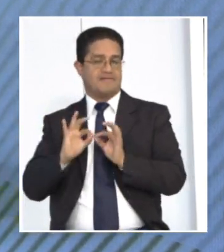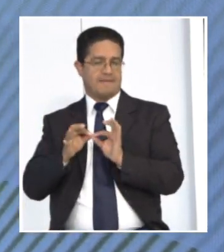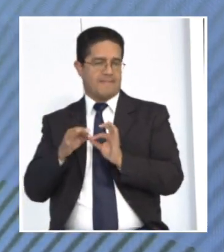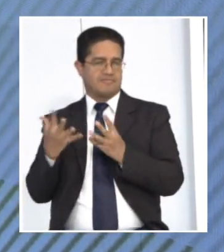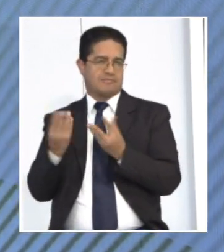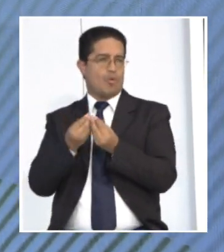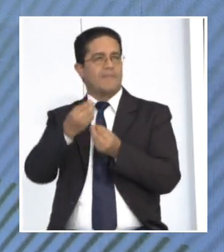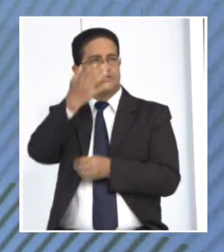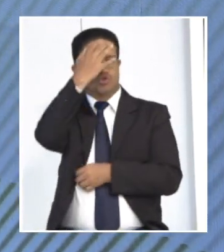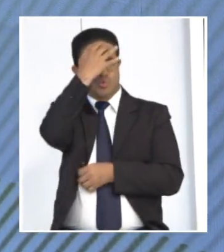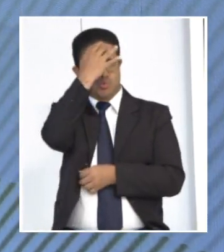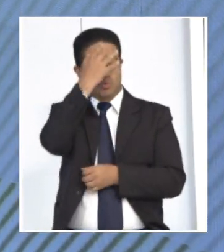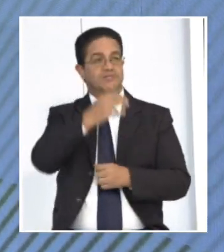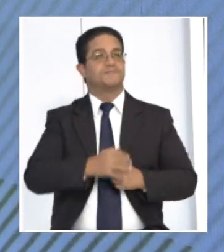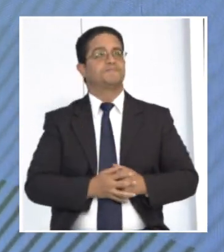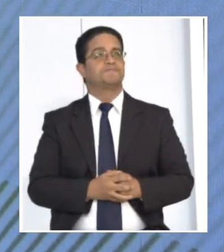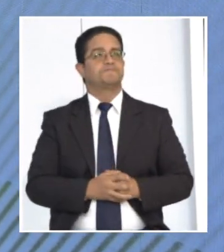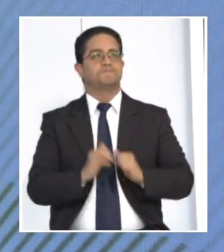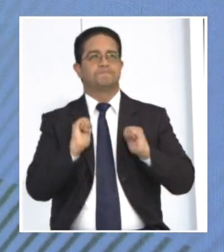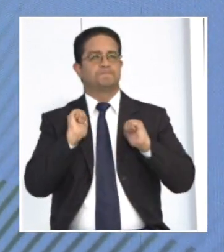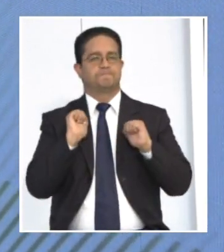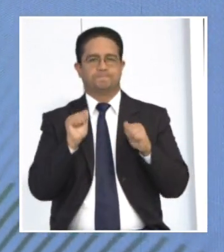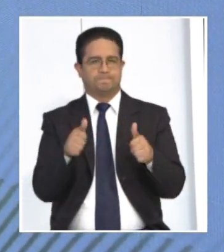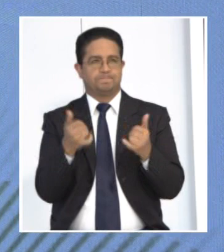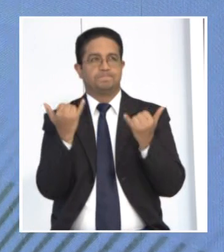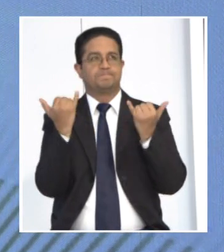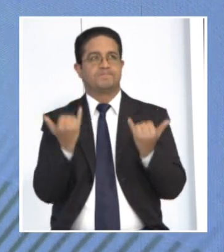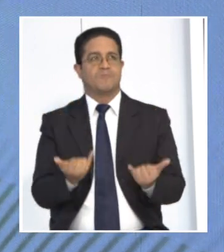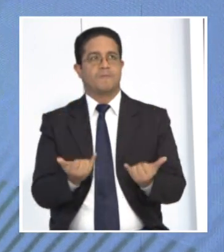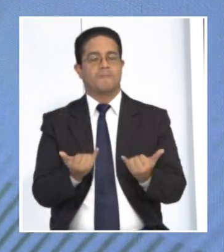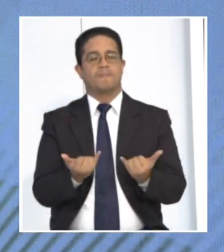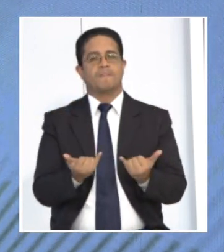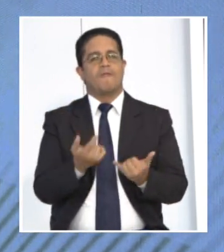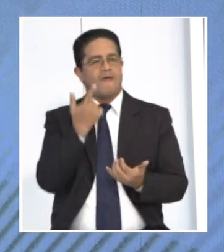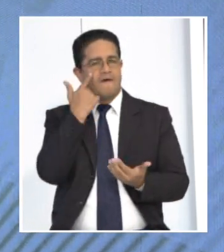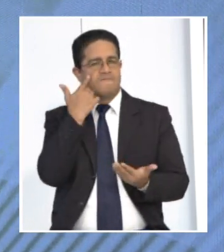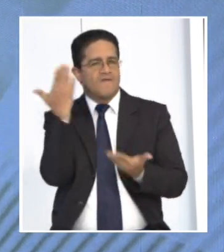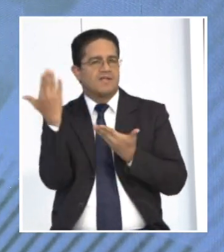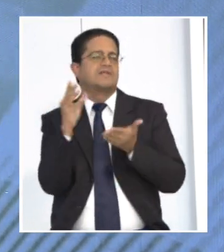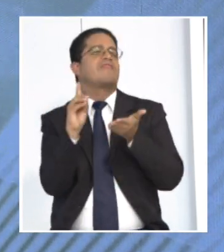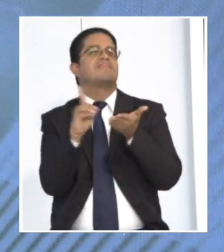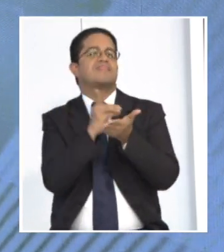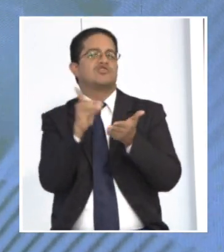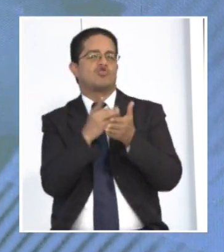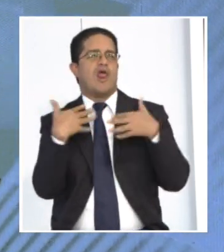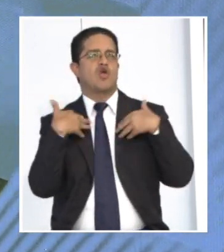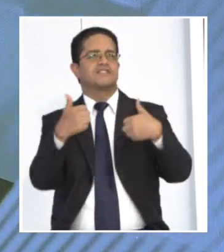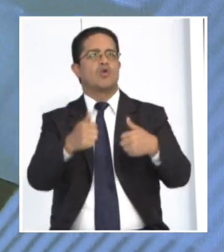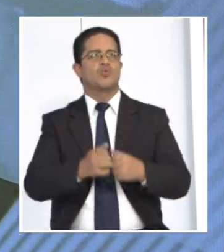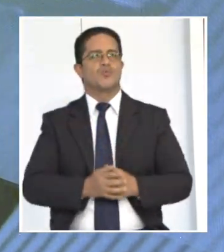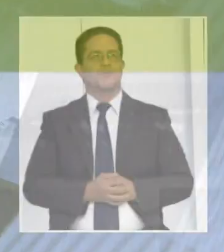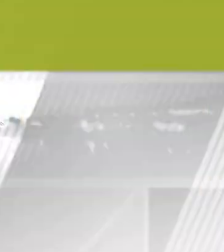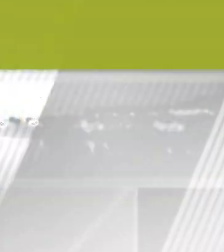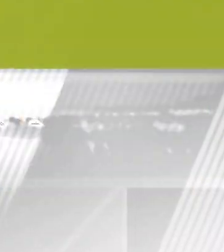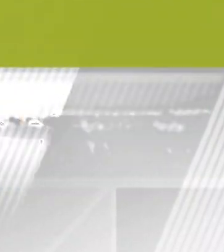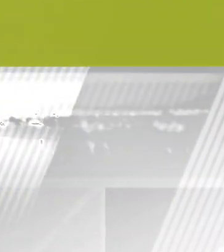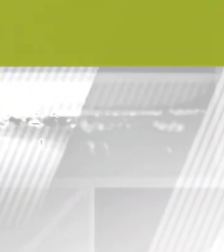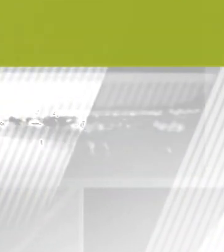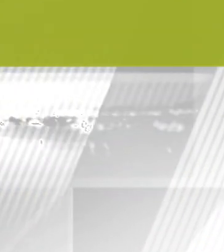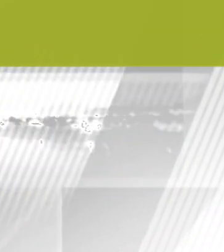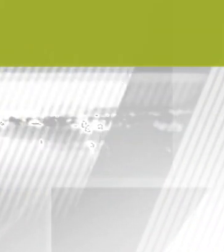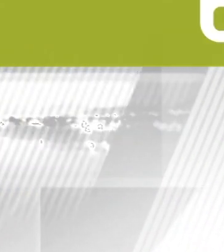como siempre Joshua Llanos. Vamos a comenzar de inmediato y vamos a ver qué nos trae nuestro diccionario de salud.